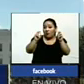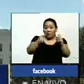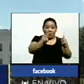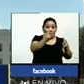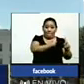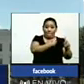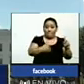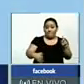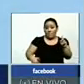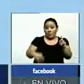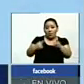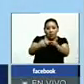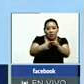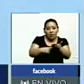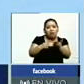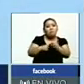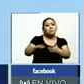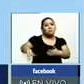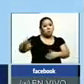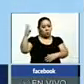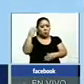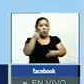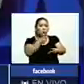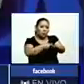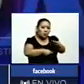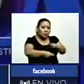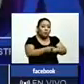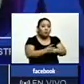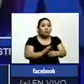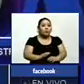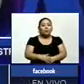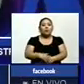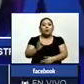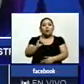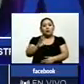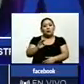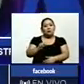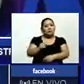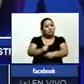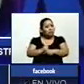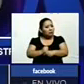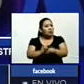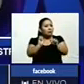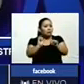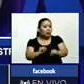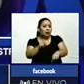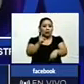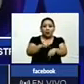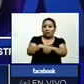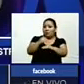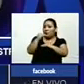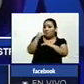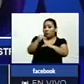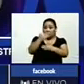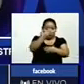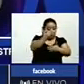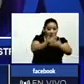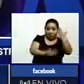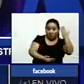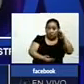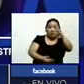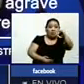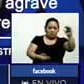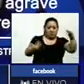disputa, Washington dice estar dispuesto a negociar. Podría tener garantías si en un corto periodo sale del país. Ya se le